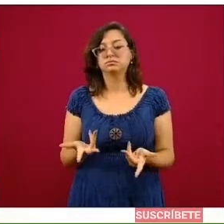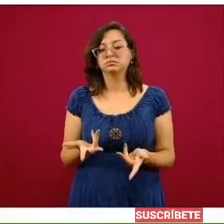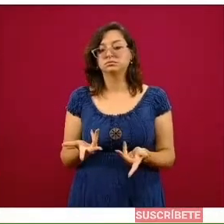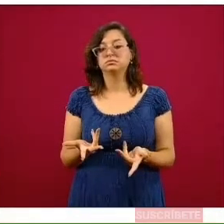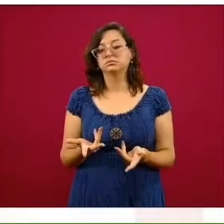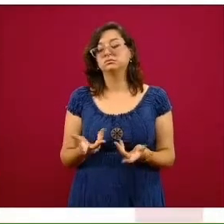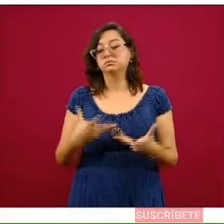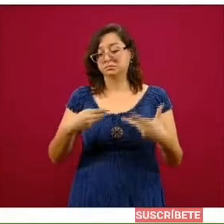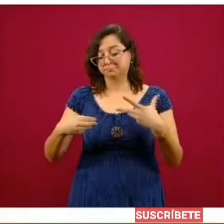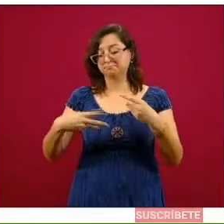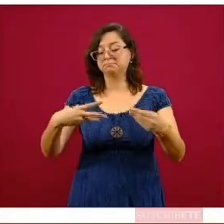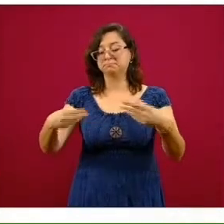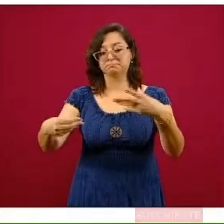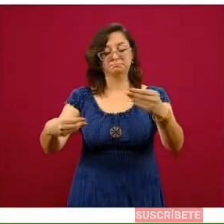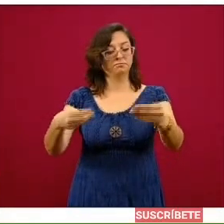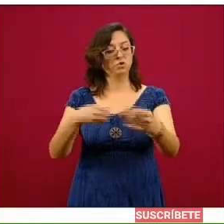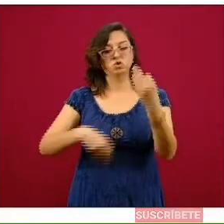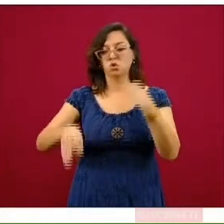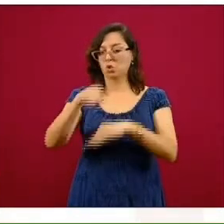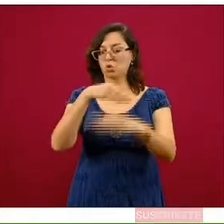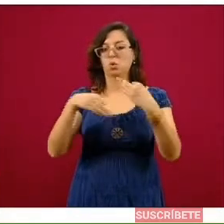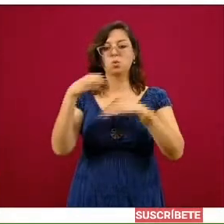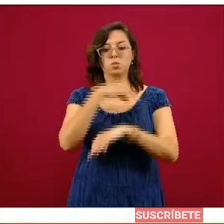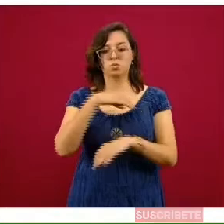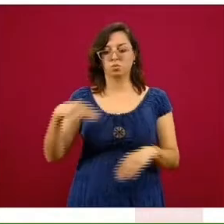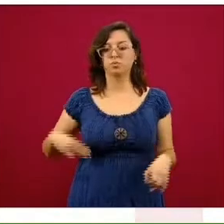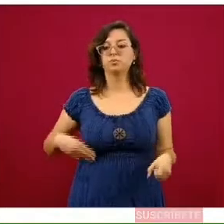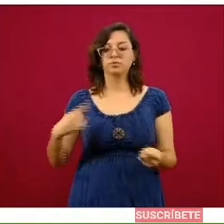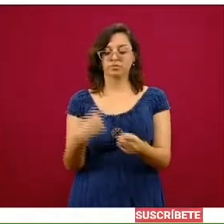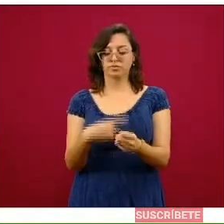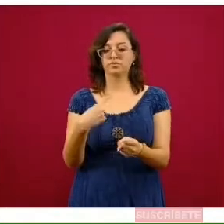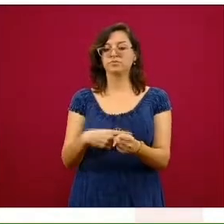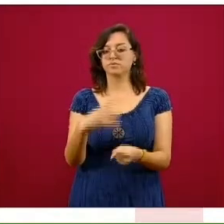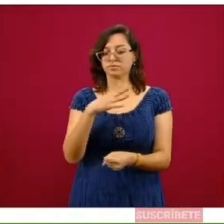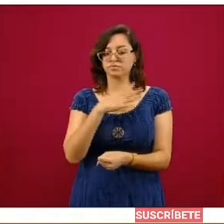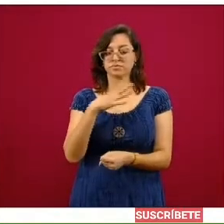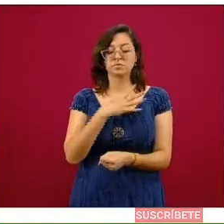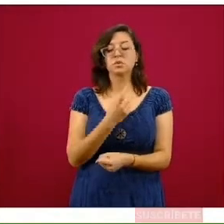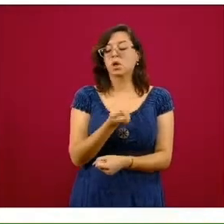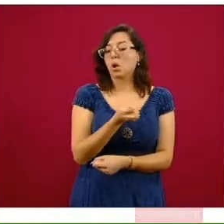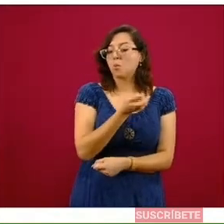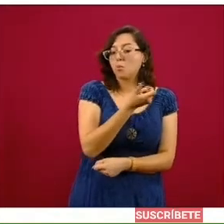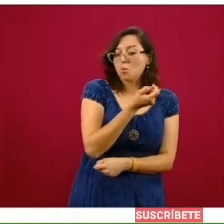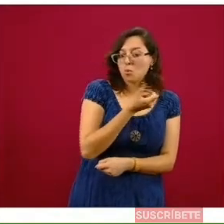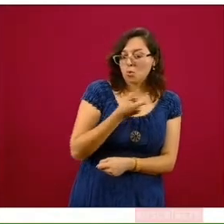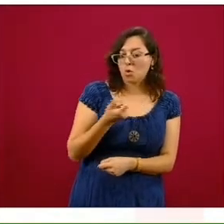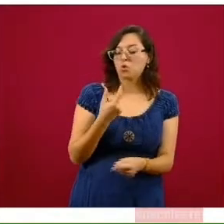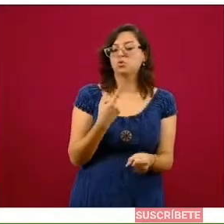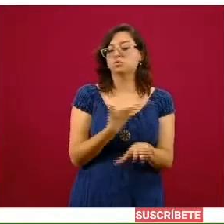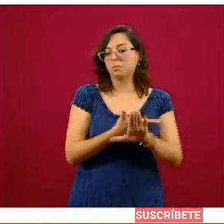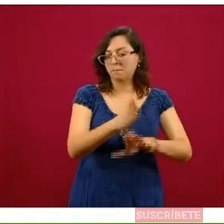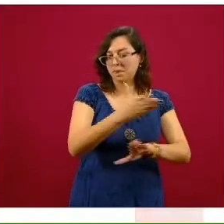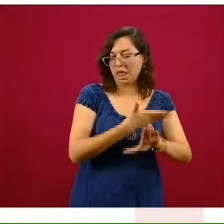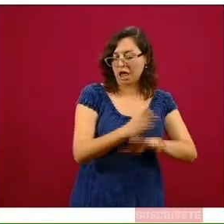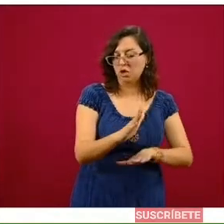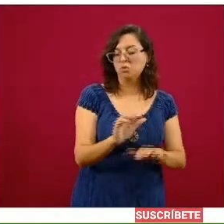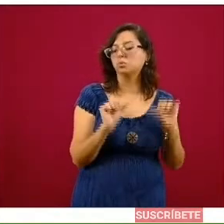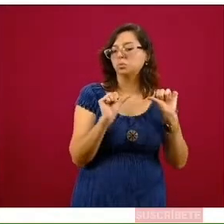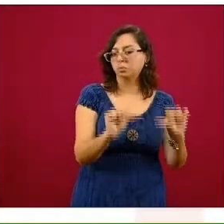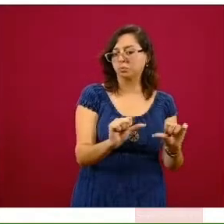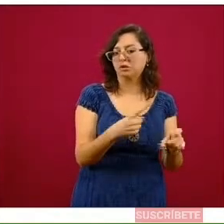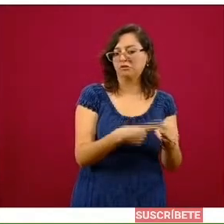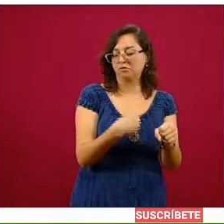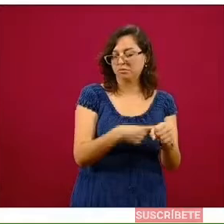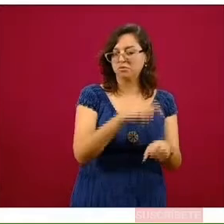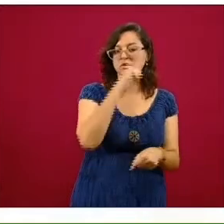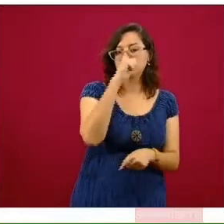es importante, prácticamente todos los municipios tienen casos, muy pocos municipios en los cuales no hay transmisión en este momento,